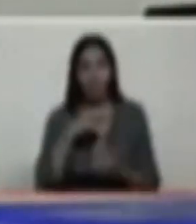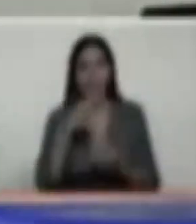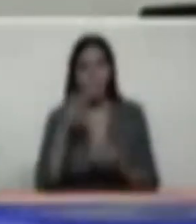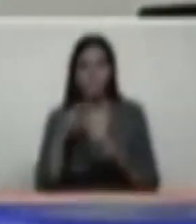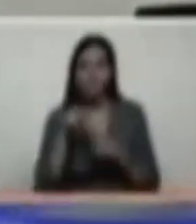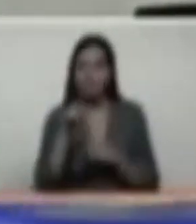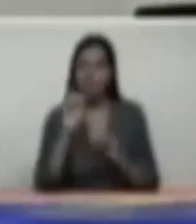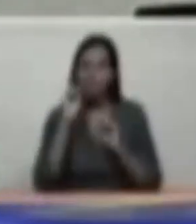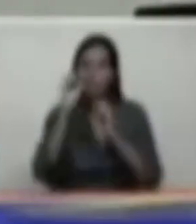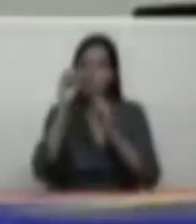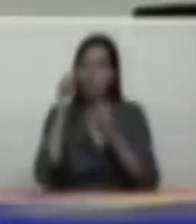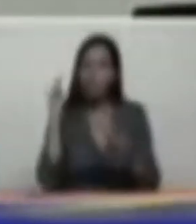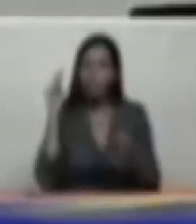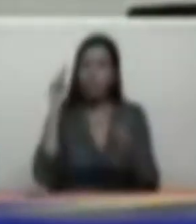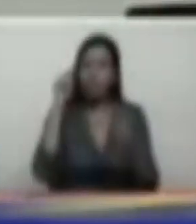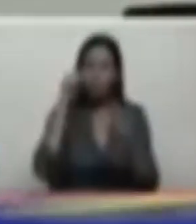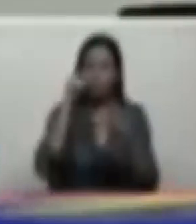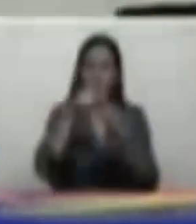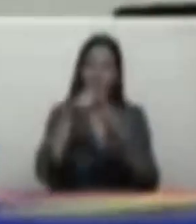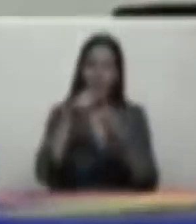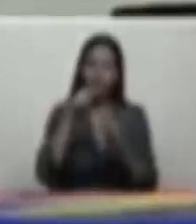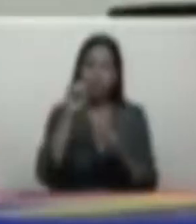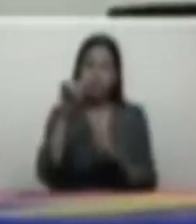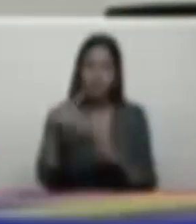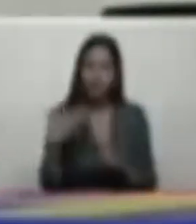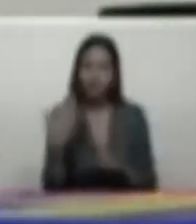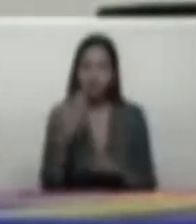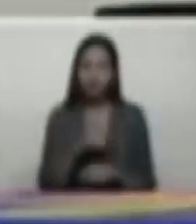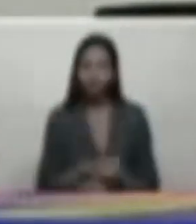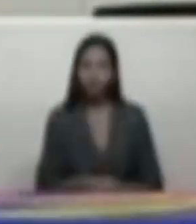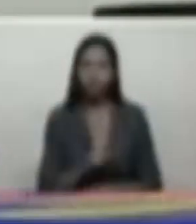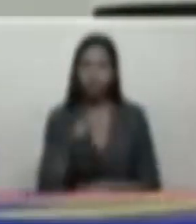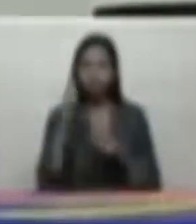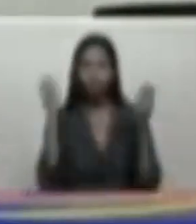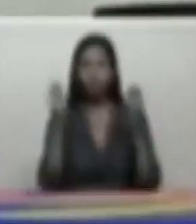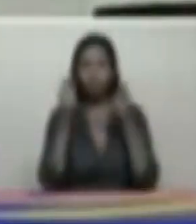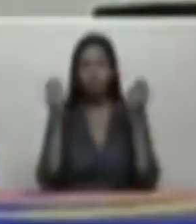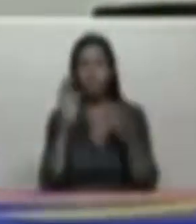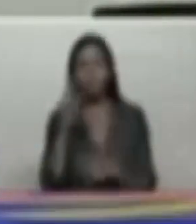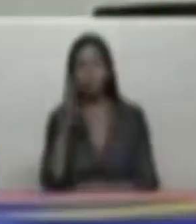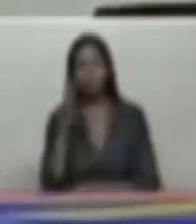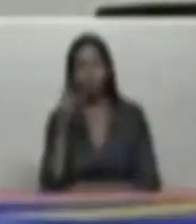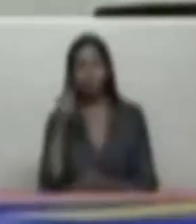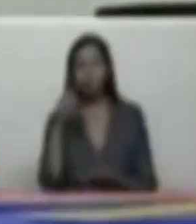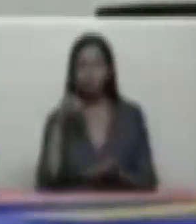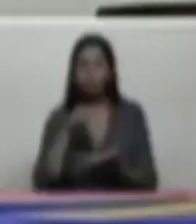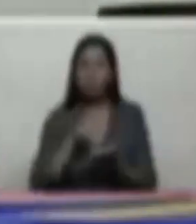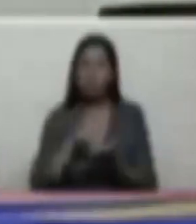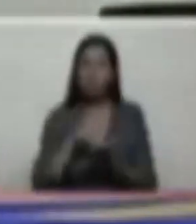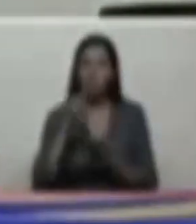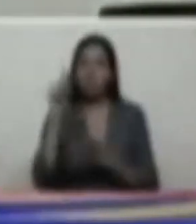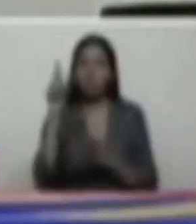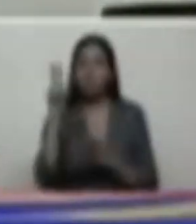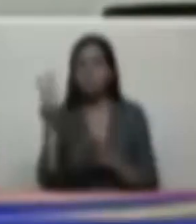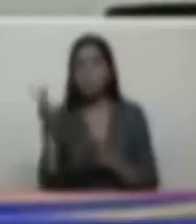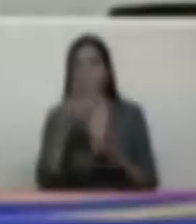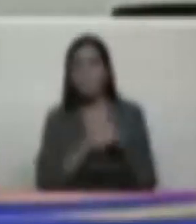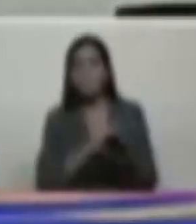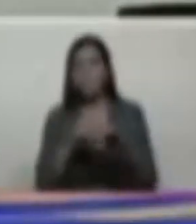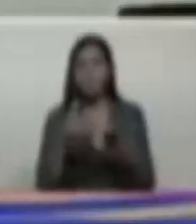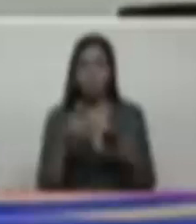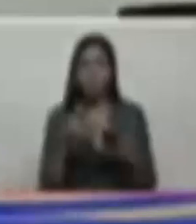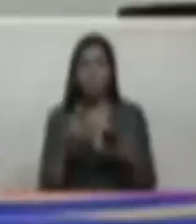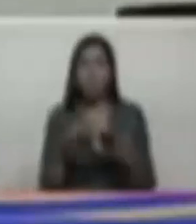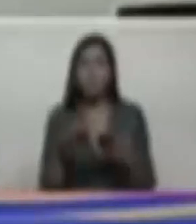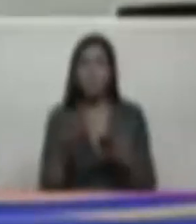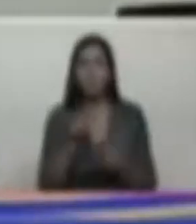la meta la meta en este para este esta jornada era de colocar dos millones poco más de dos millones